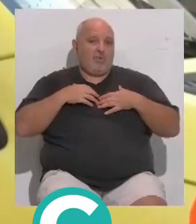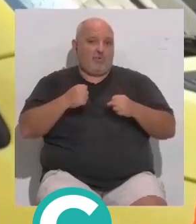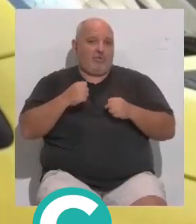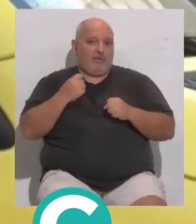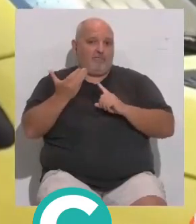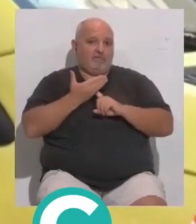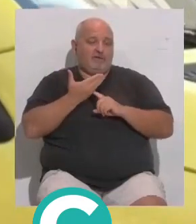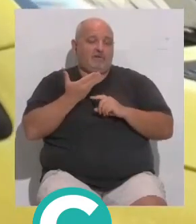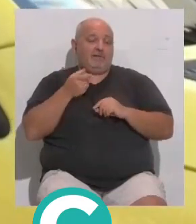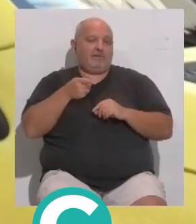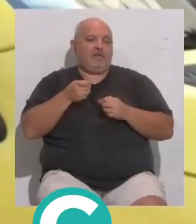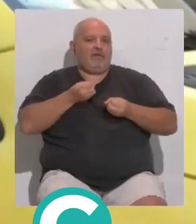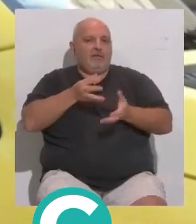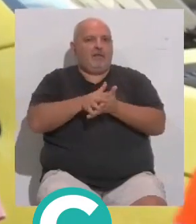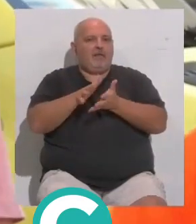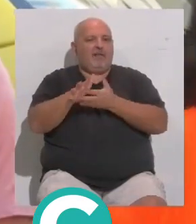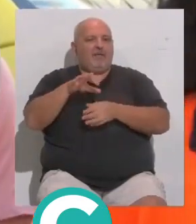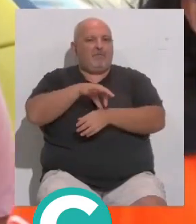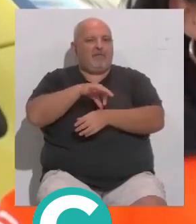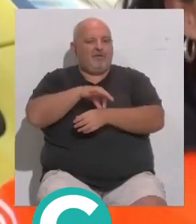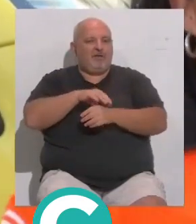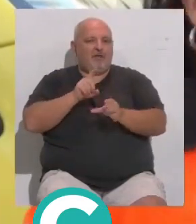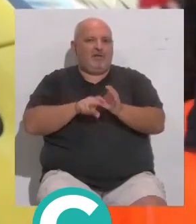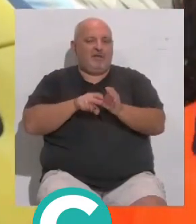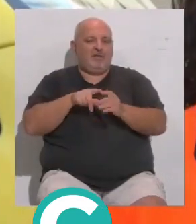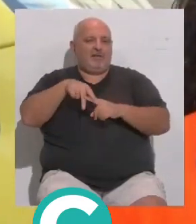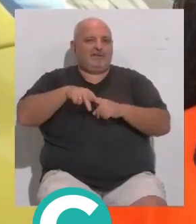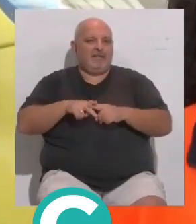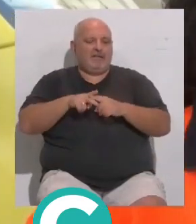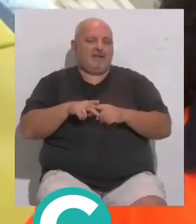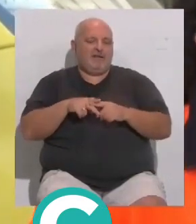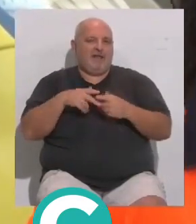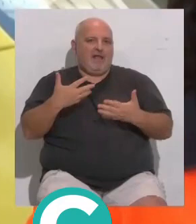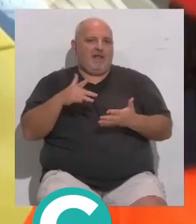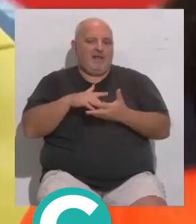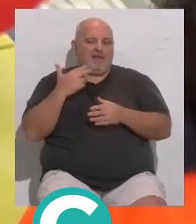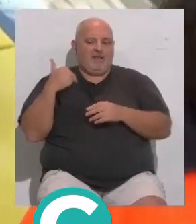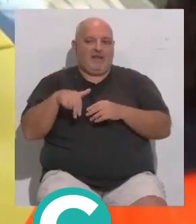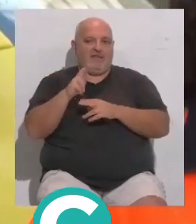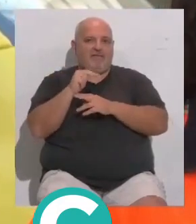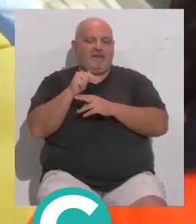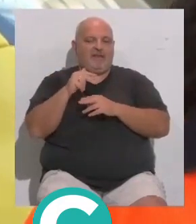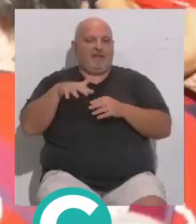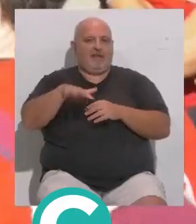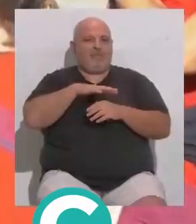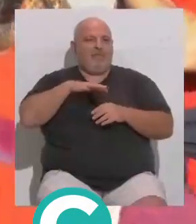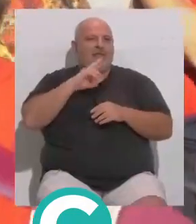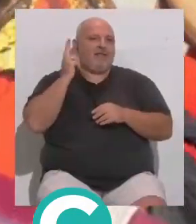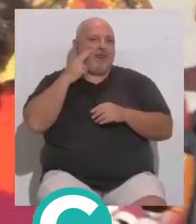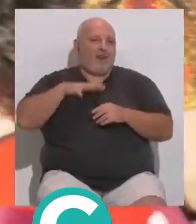revertirse, según les han trasladado los sanitarios participantes en los talleres puestos en marcha este viernes en la Plaza de la